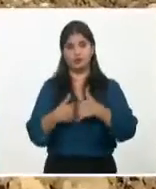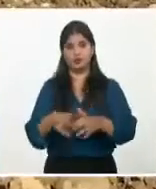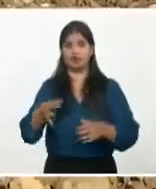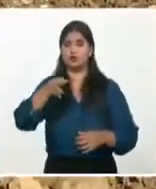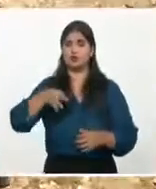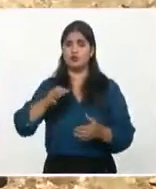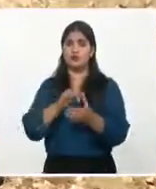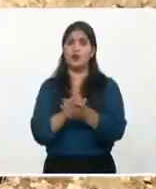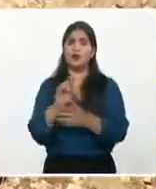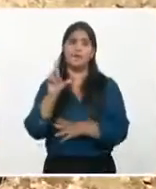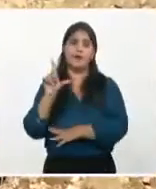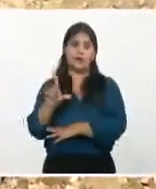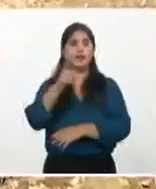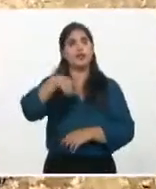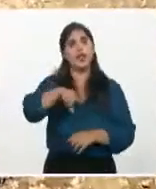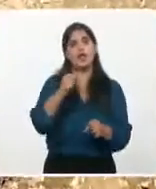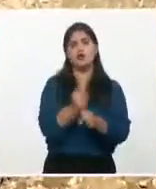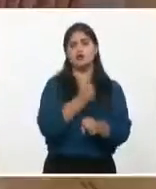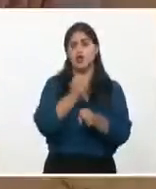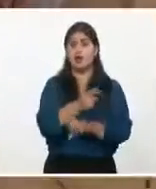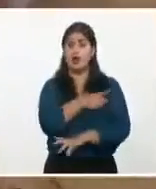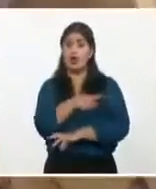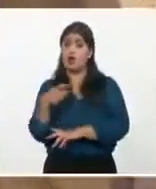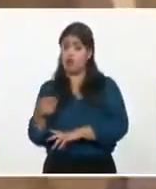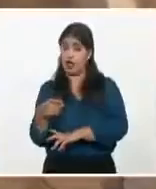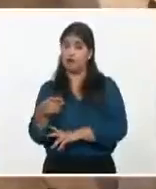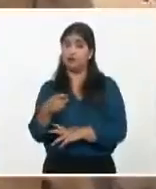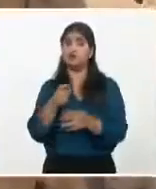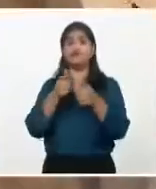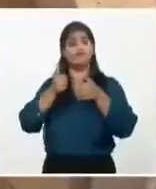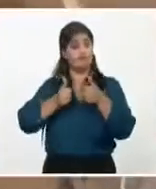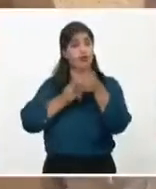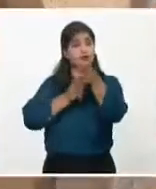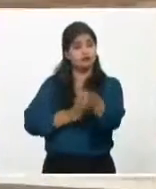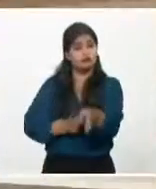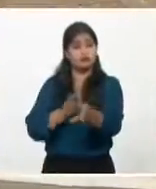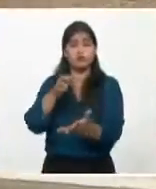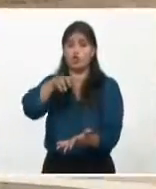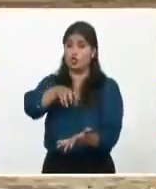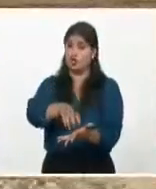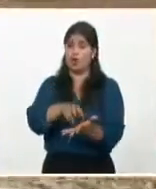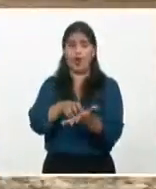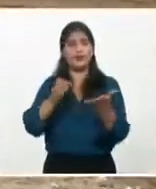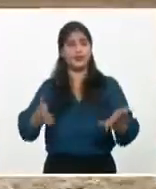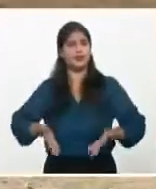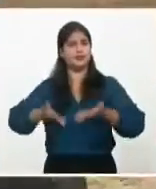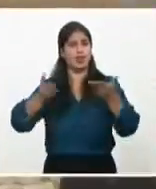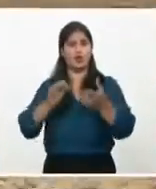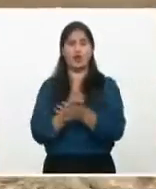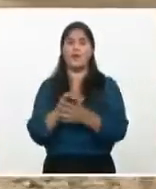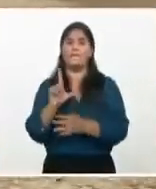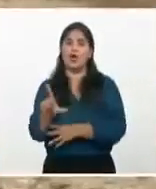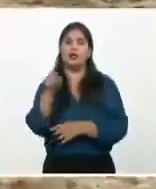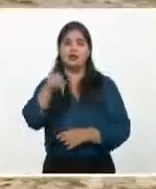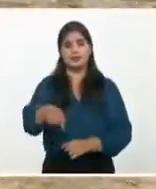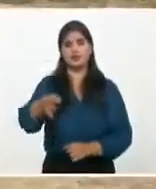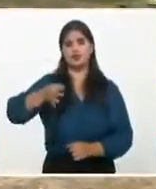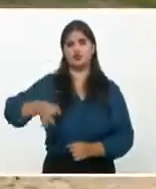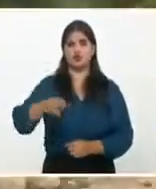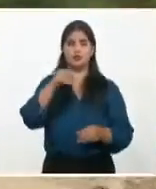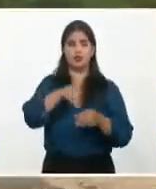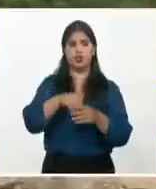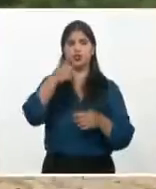Agilidad, constancia y calidad en el producto terminado logra en la Zona Especial de Desarrollo Mariel la Dirección Integral de Proyectos de Redes de Energía